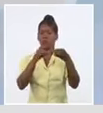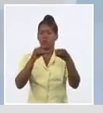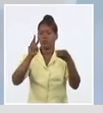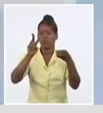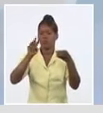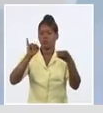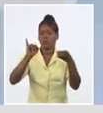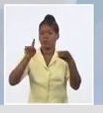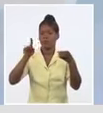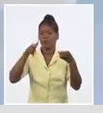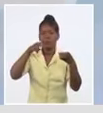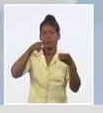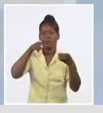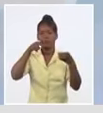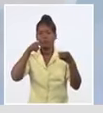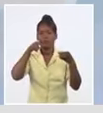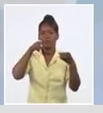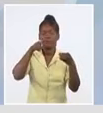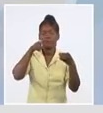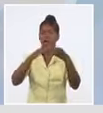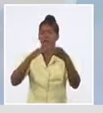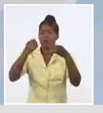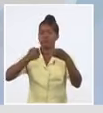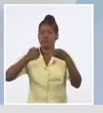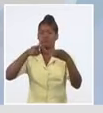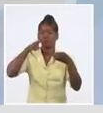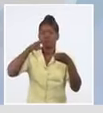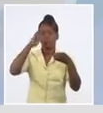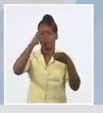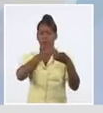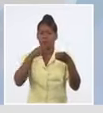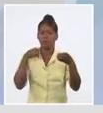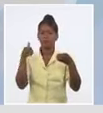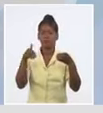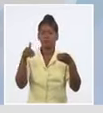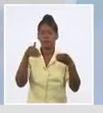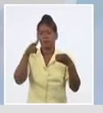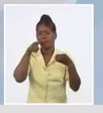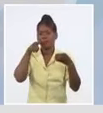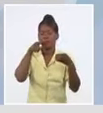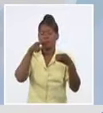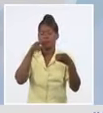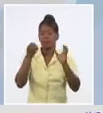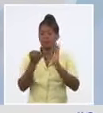2.961 en vigilancia y confirmados activos